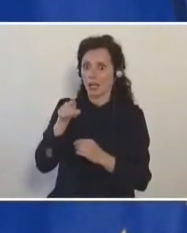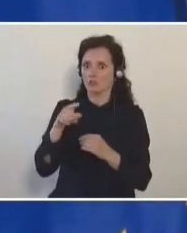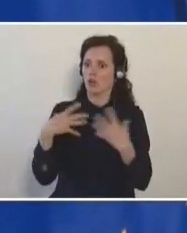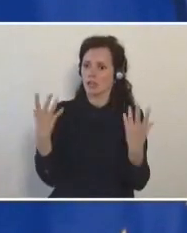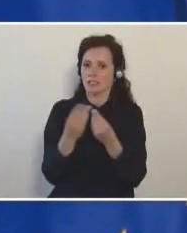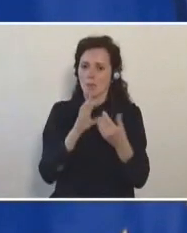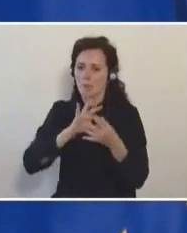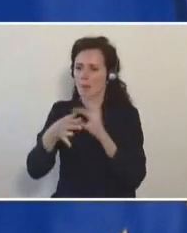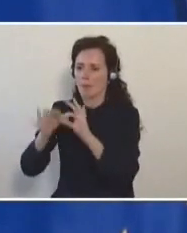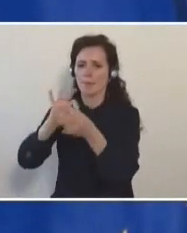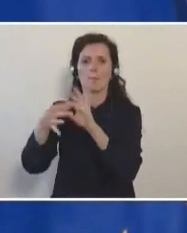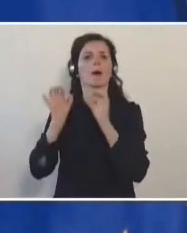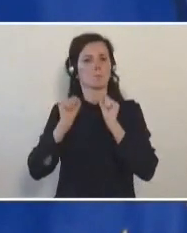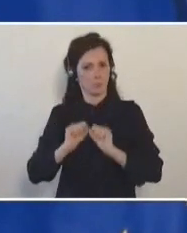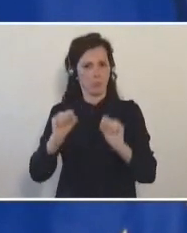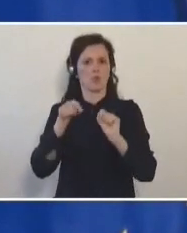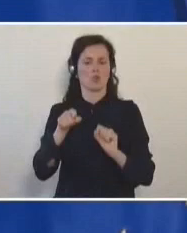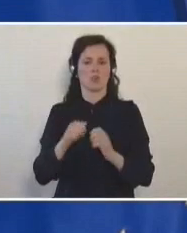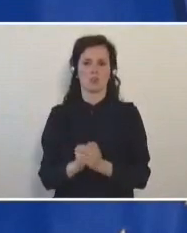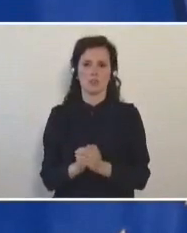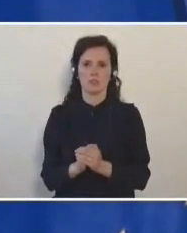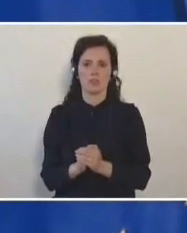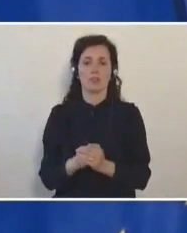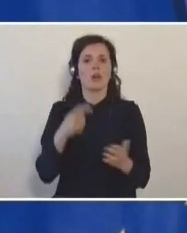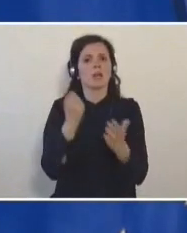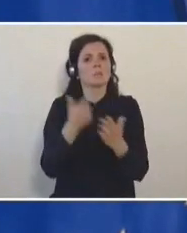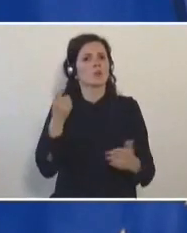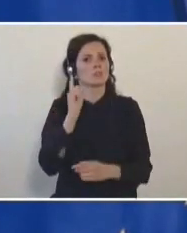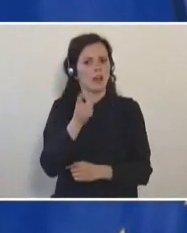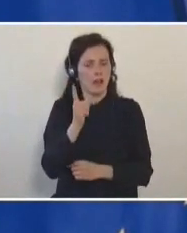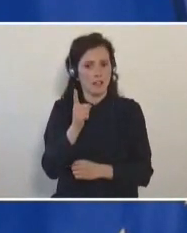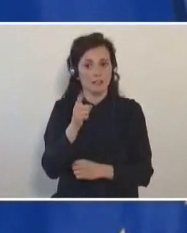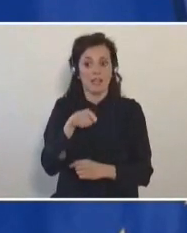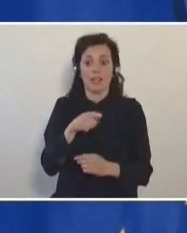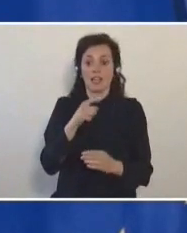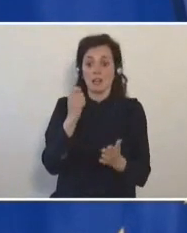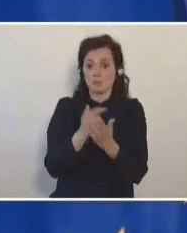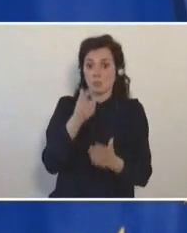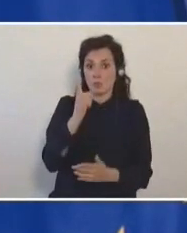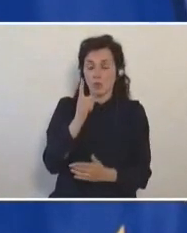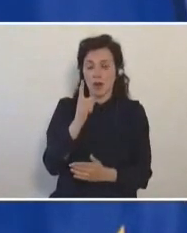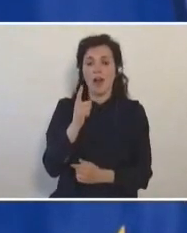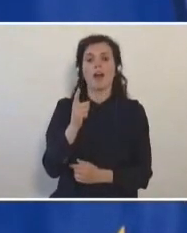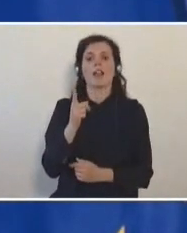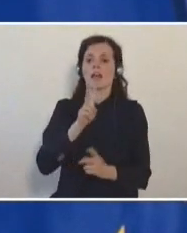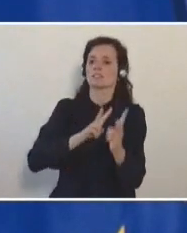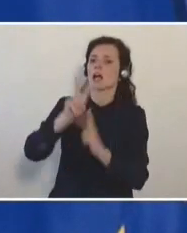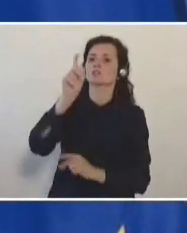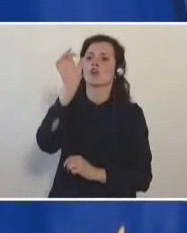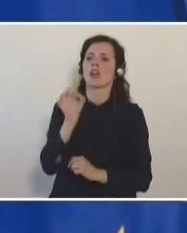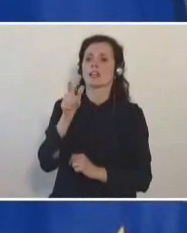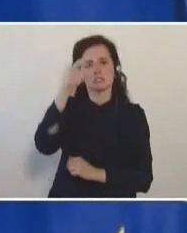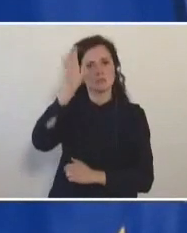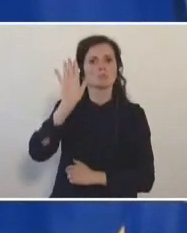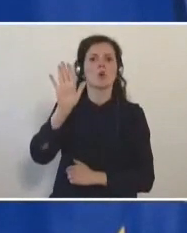El mayor principio es el multilateralismo. Se dice claramente no al nacionalismo sanitario, no al bloqueo de las exportaciones, a la